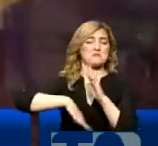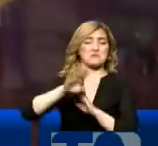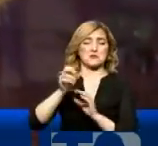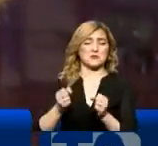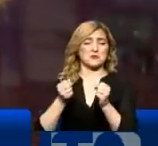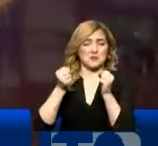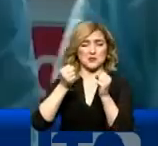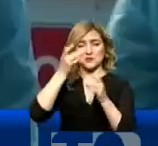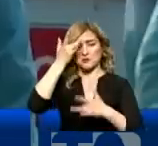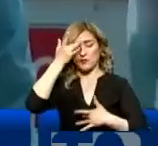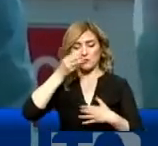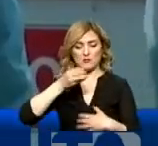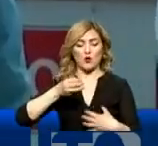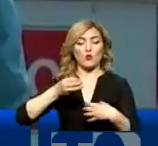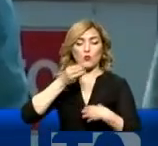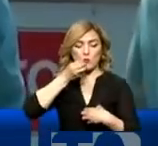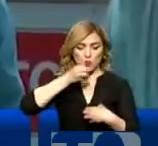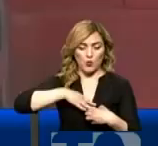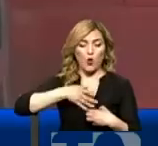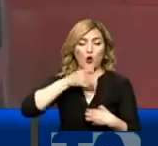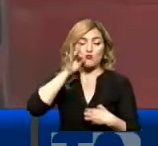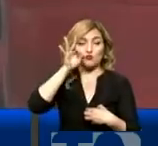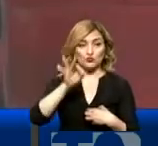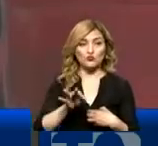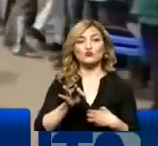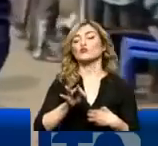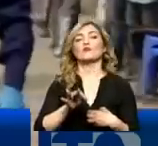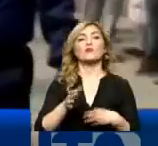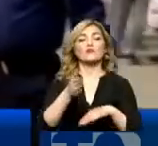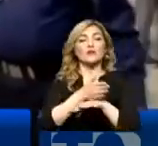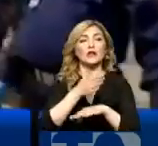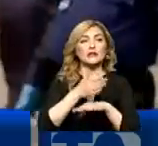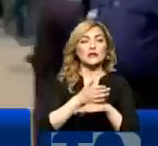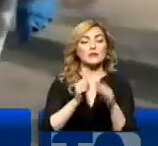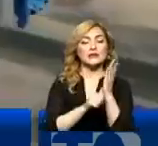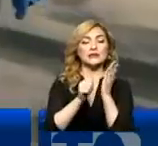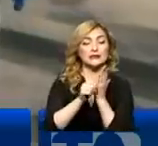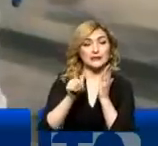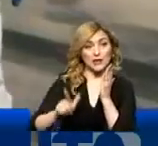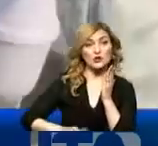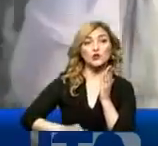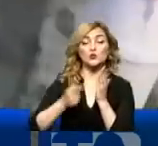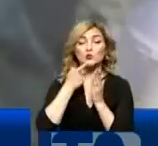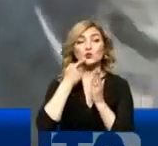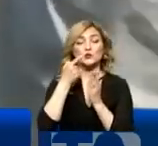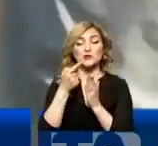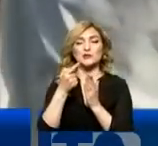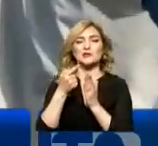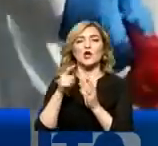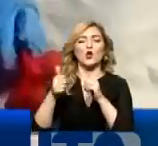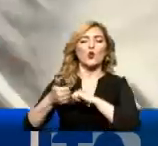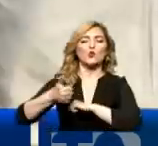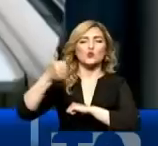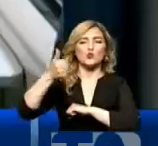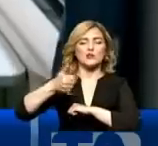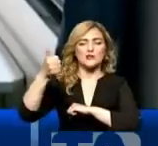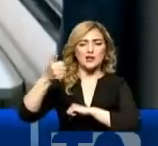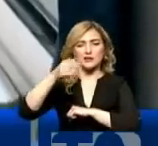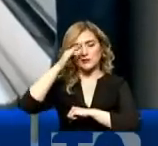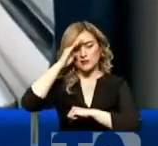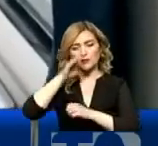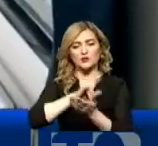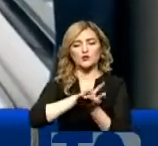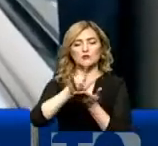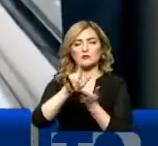la ministra de Salud y un coronel de la Fuerza Aérea Ecuatoriana es darnos a conocer la complejidad